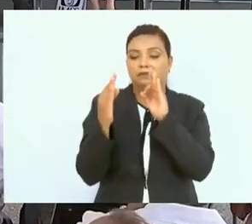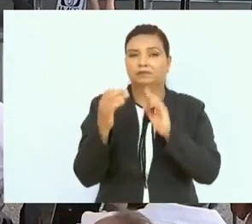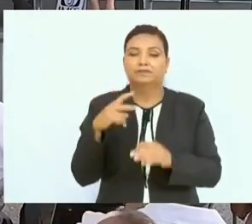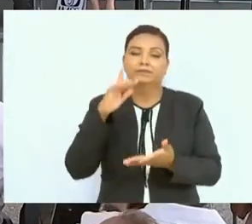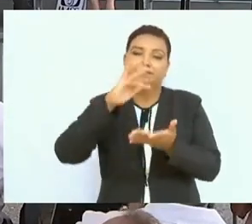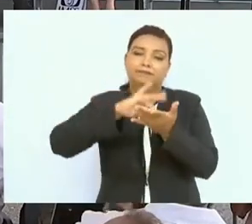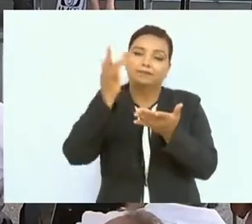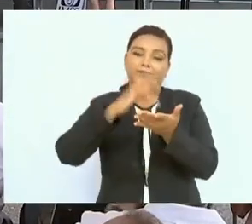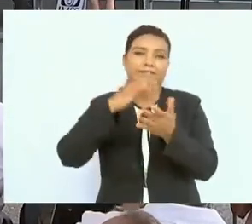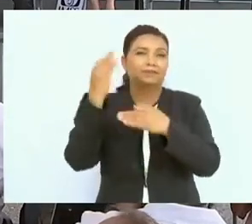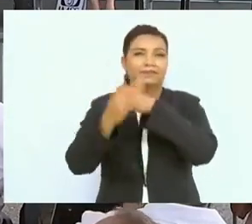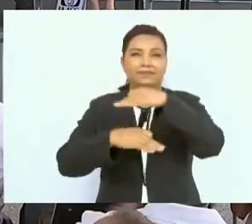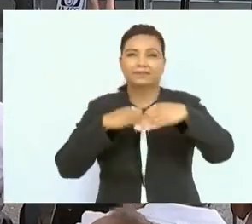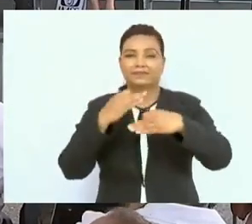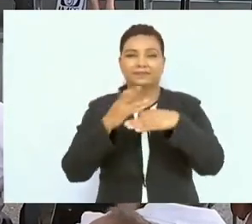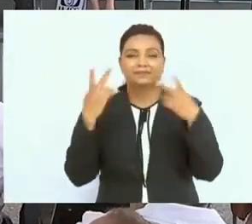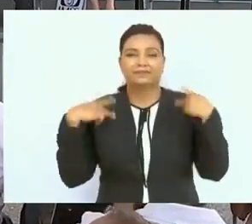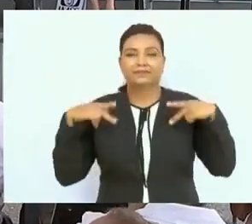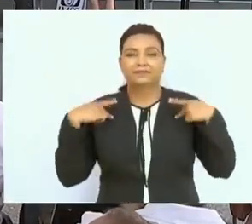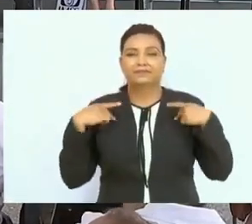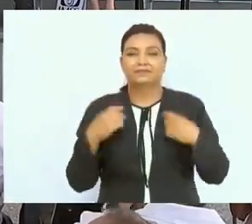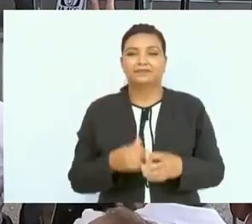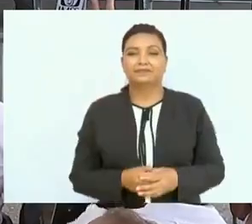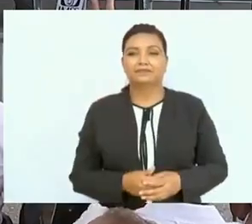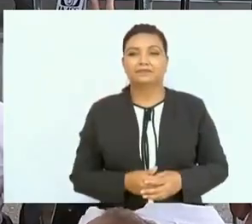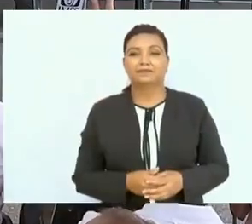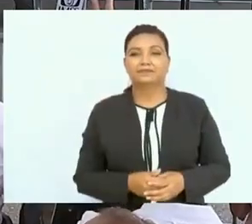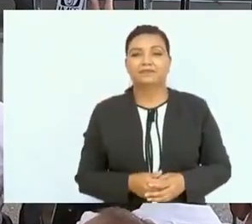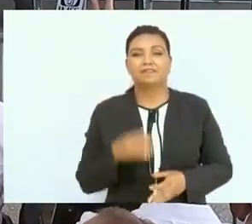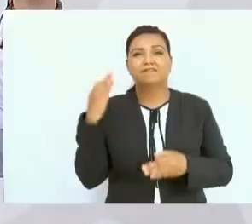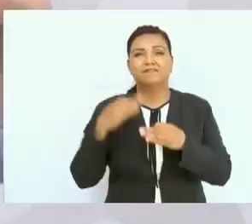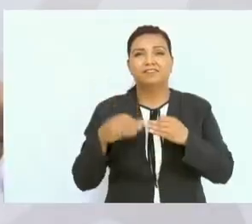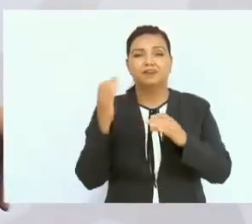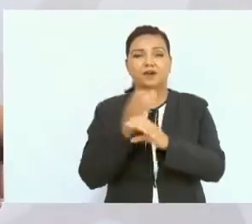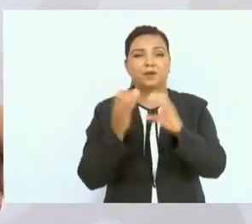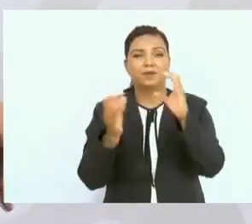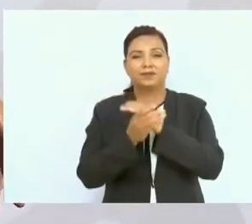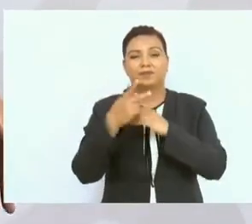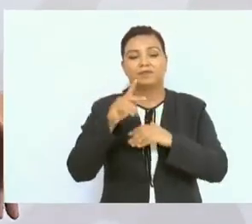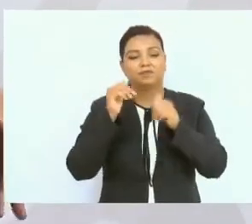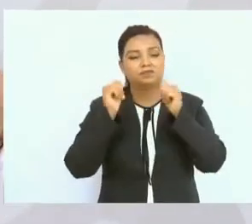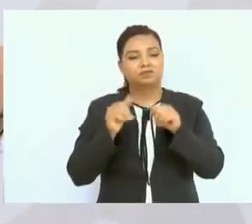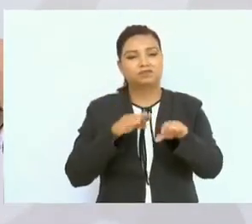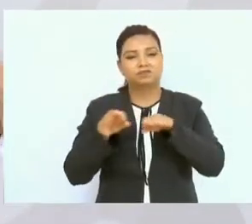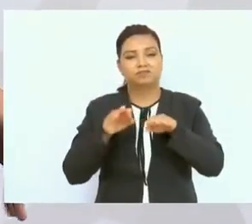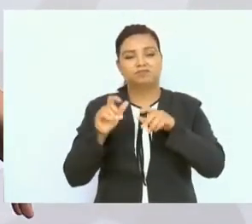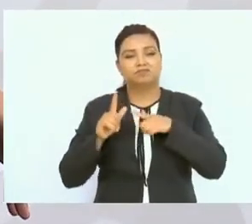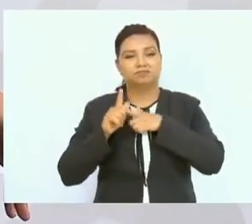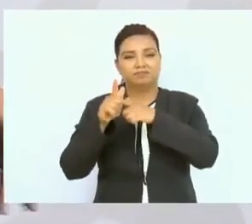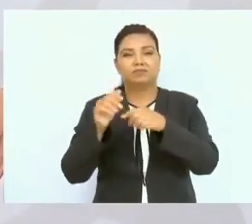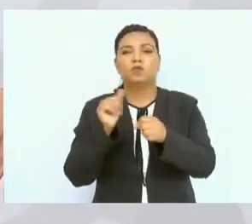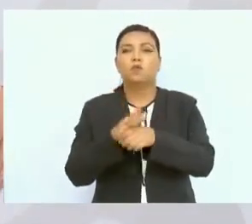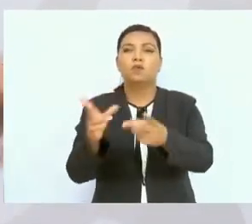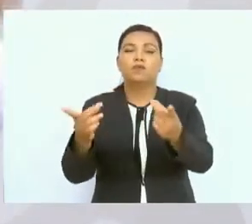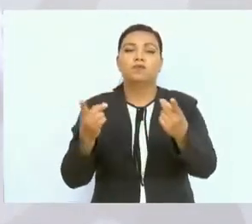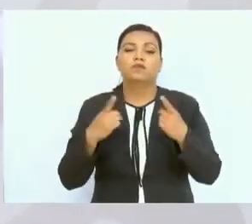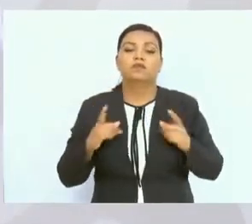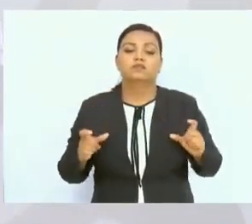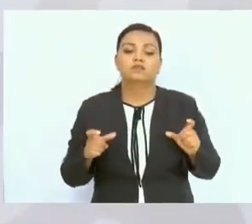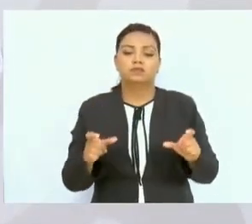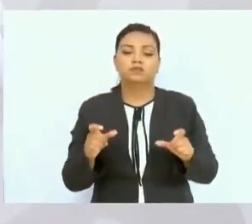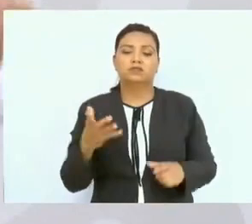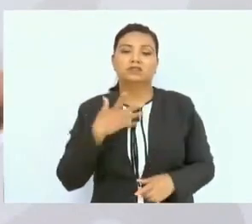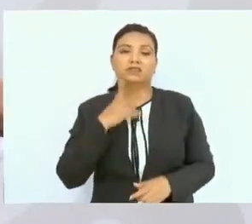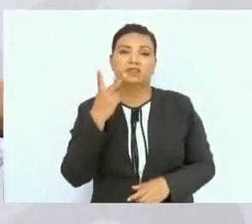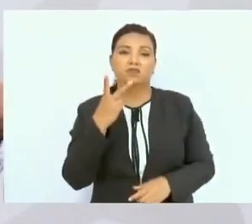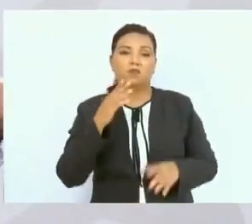gracias a todas y a todos. Hacen falta cosas, pero estamos trabajando y lo que nos da seguridad es que